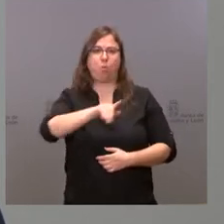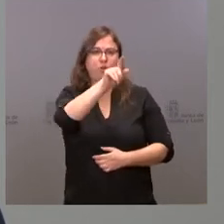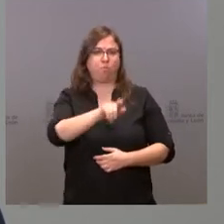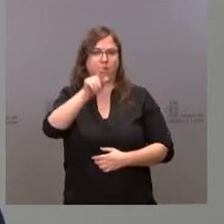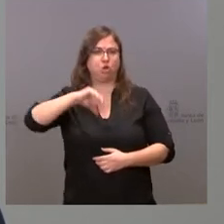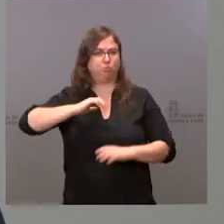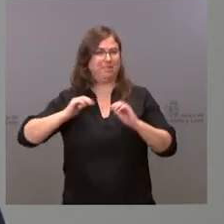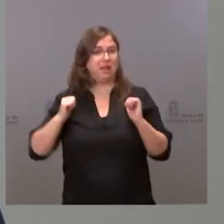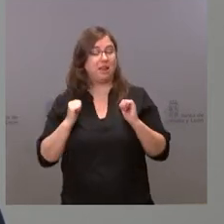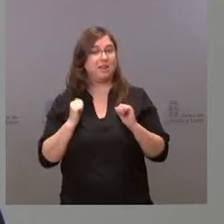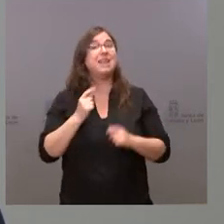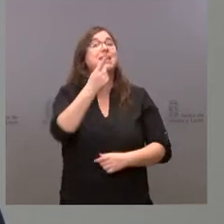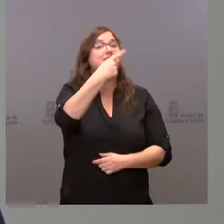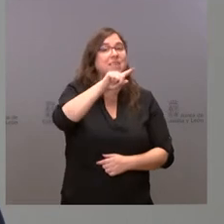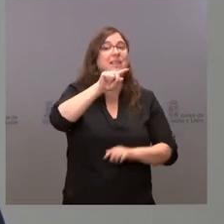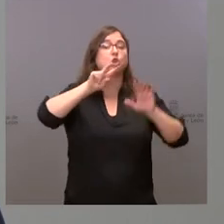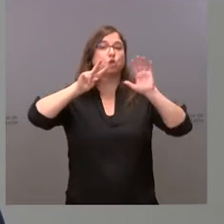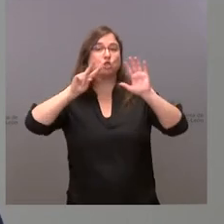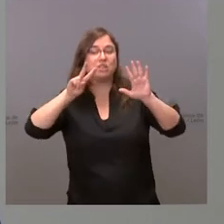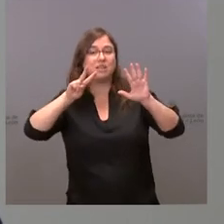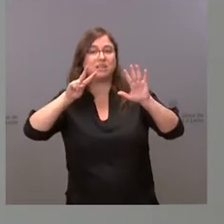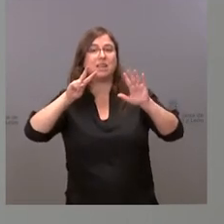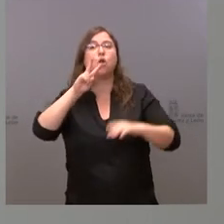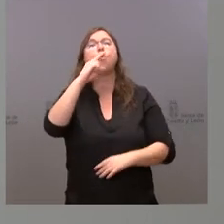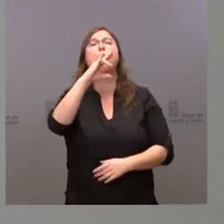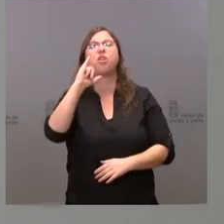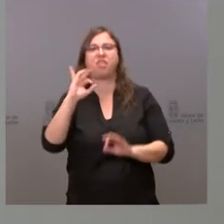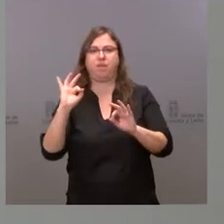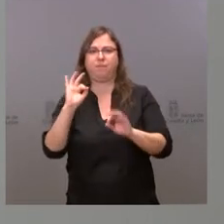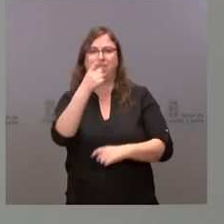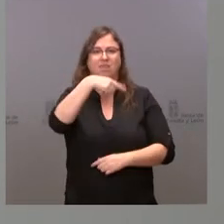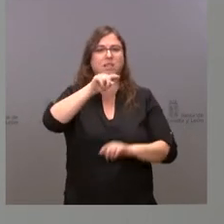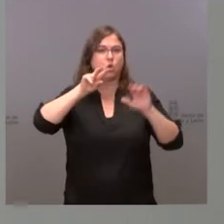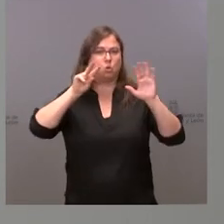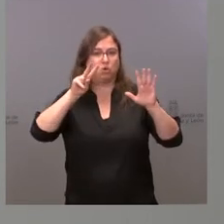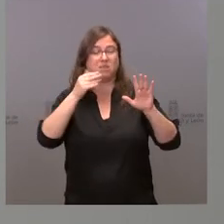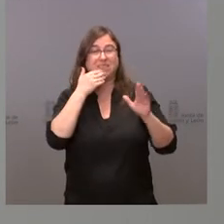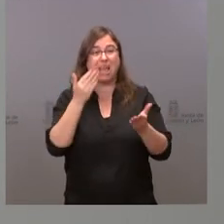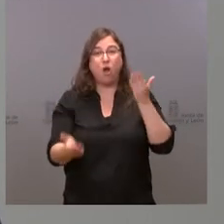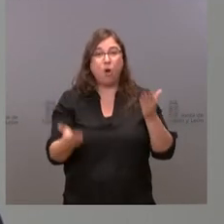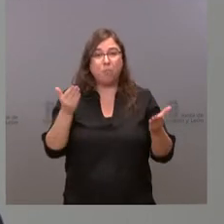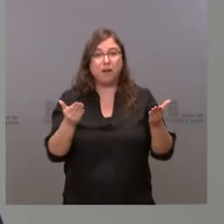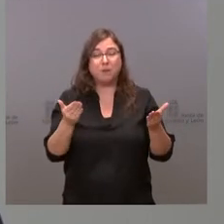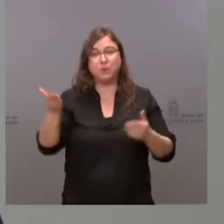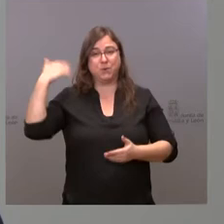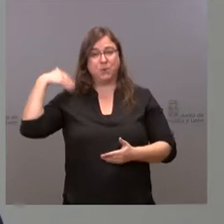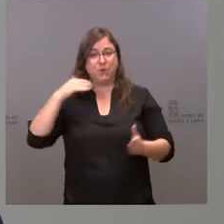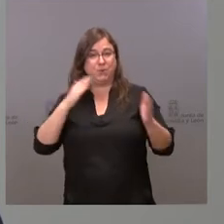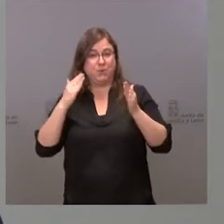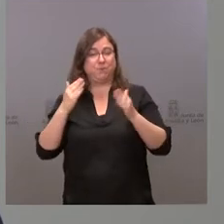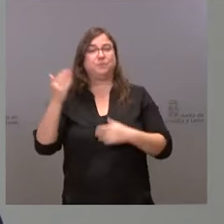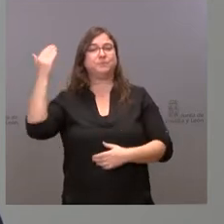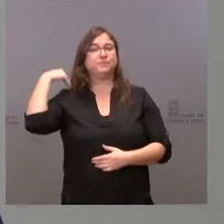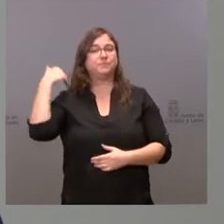y 107 pacientes en unidades de críticos lo cual sí extrapolables y hacemos comparación con aquella parte de la pandemia